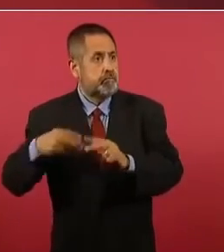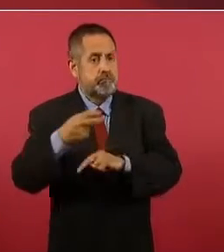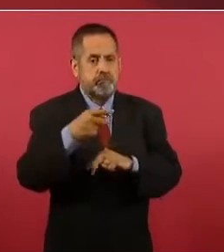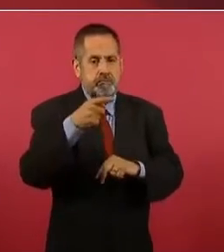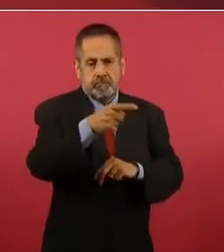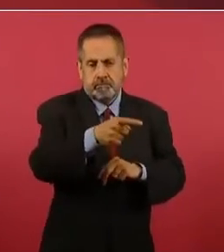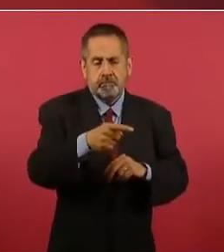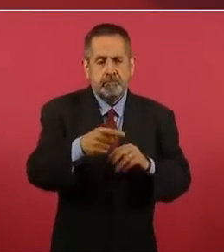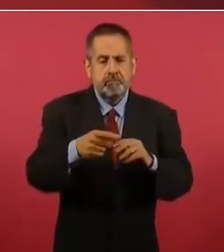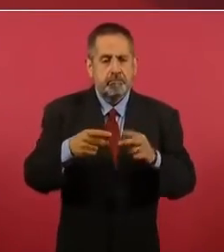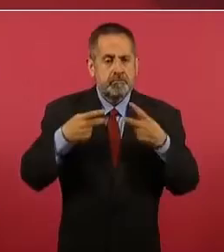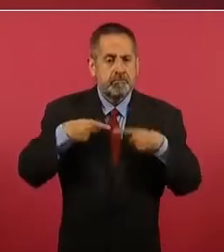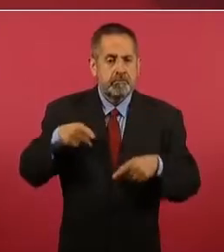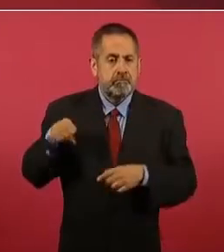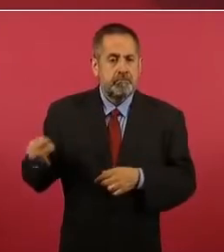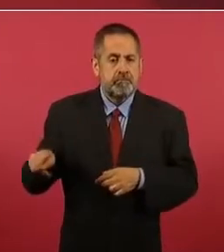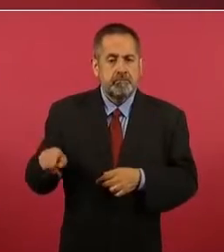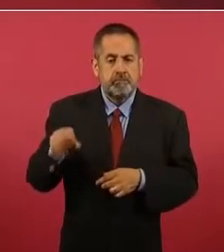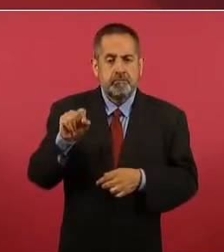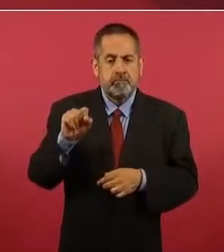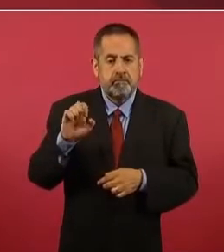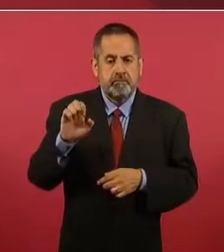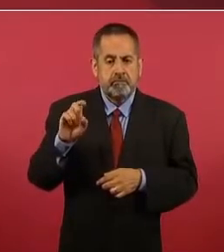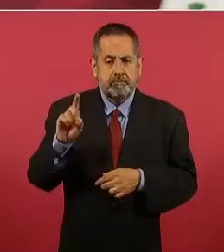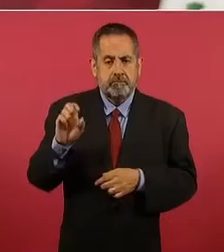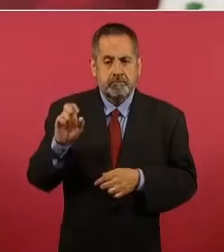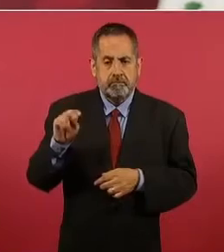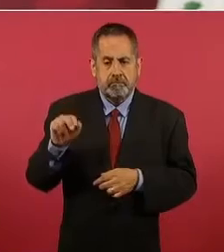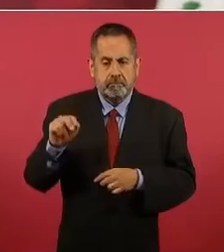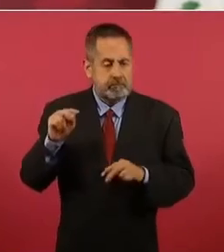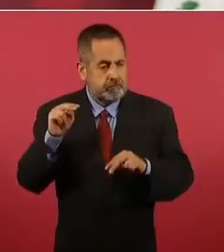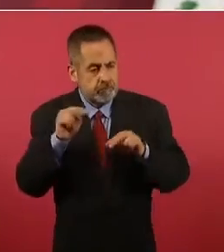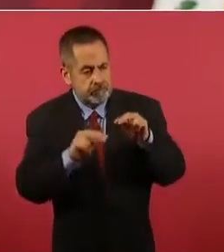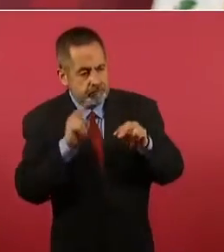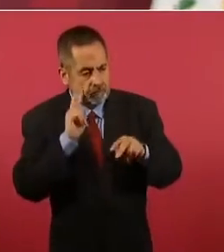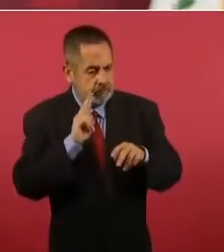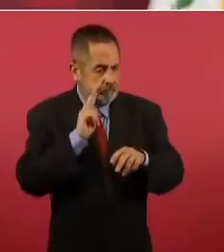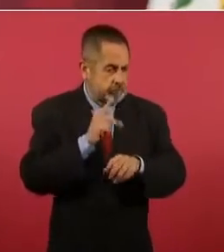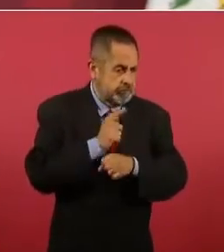a elementos de la Secretaría de la Defensa.